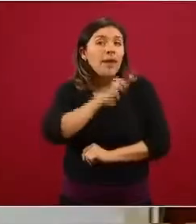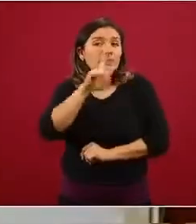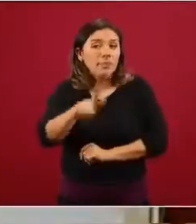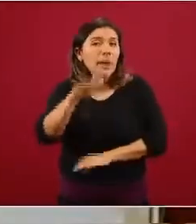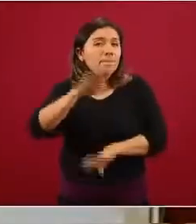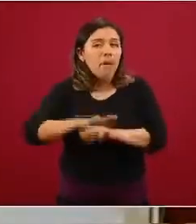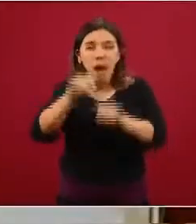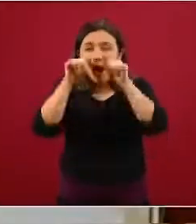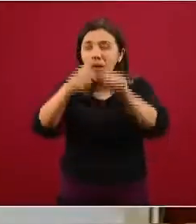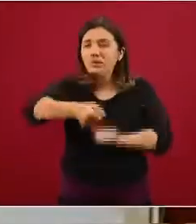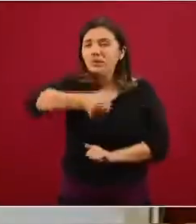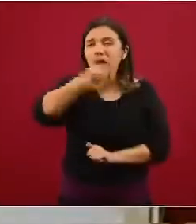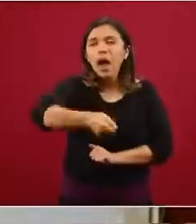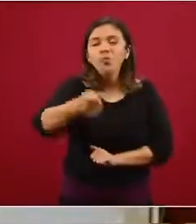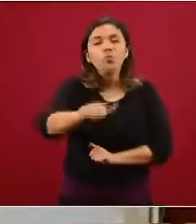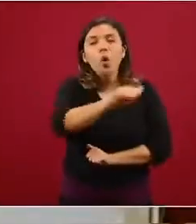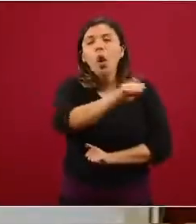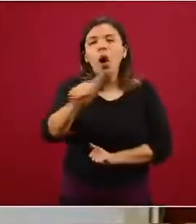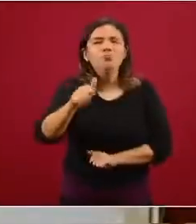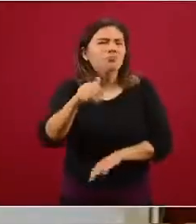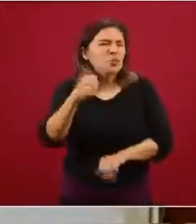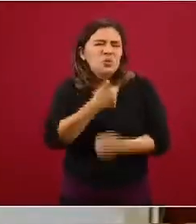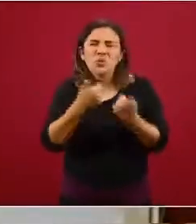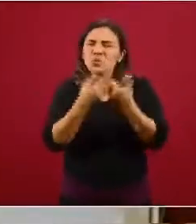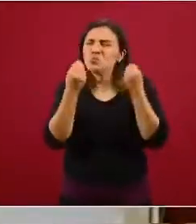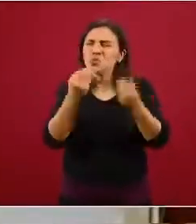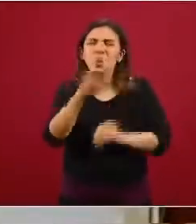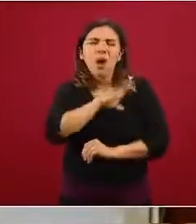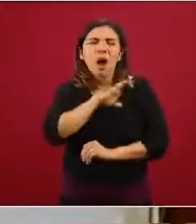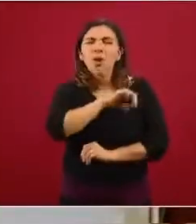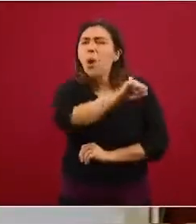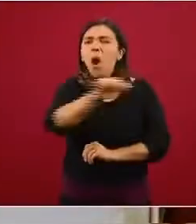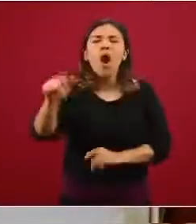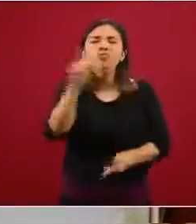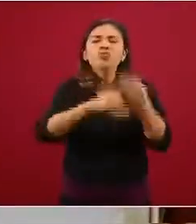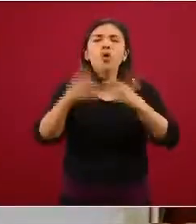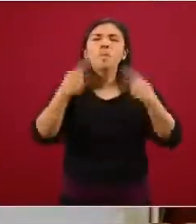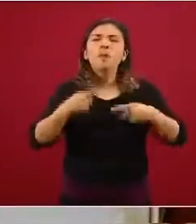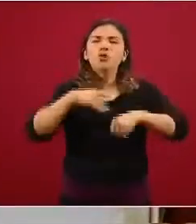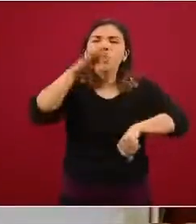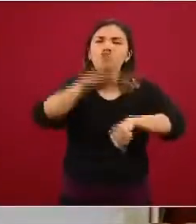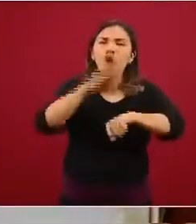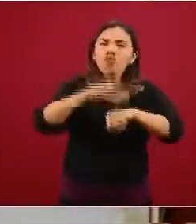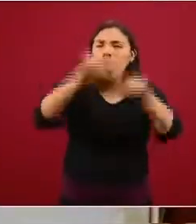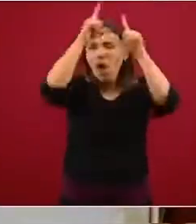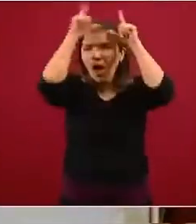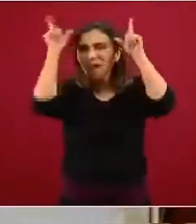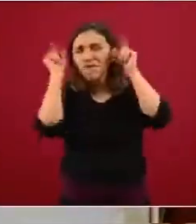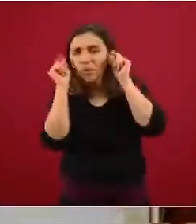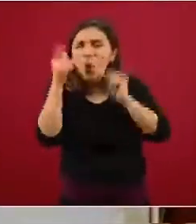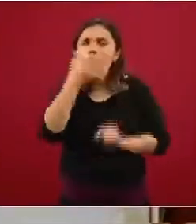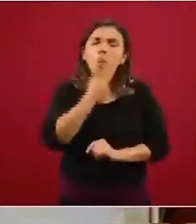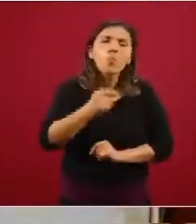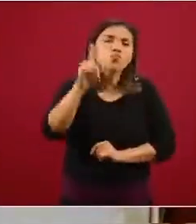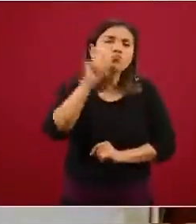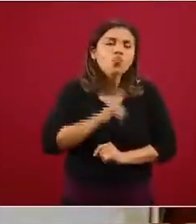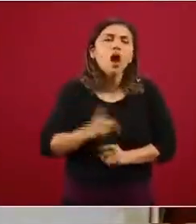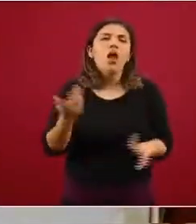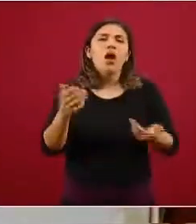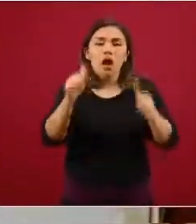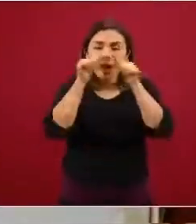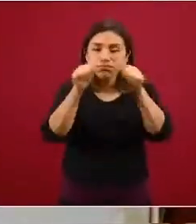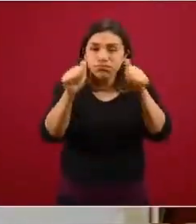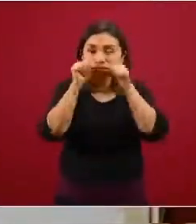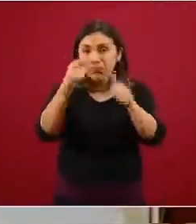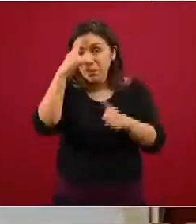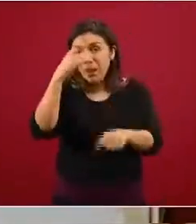como siempre, un saludo harto cálido a los médicos, médicas, enfermeros, enfermeras, paramédicos que